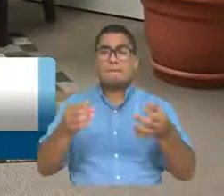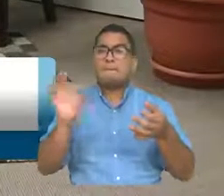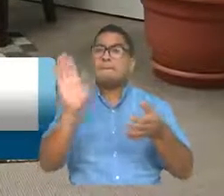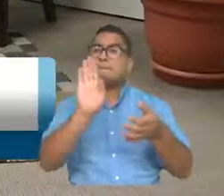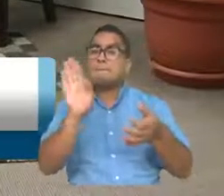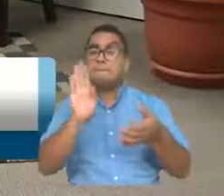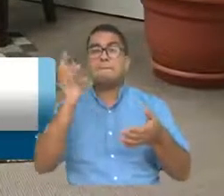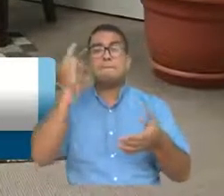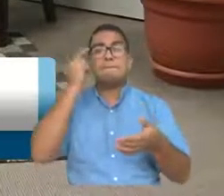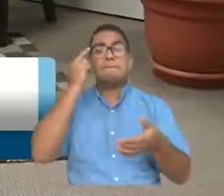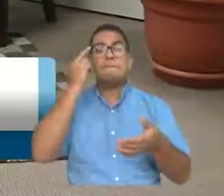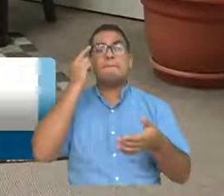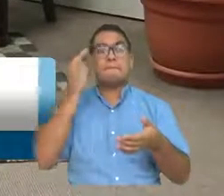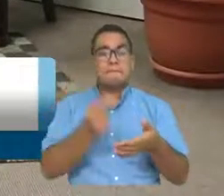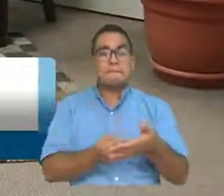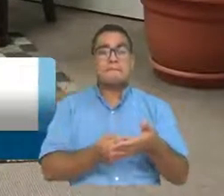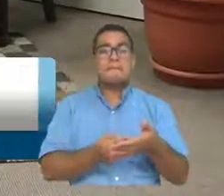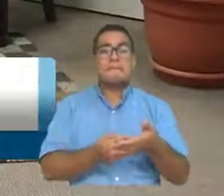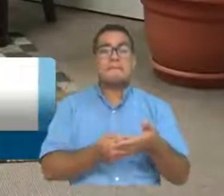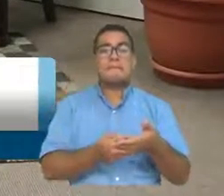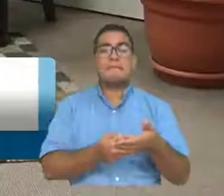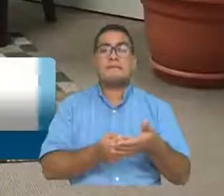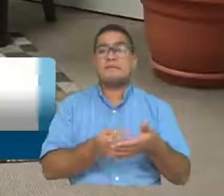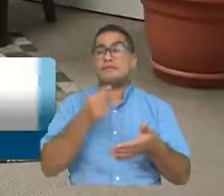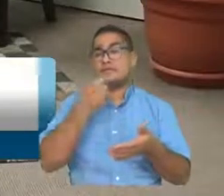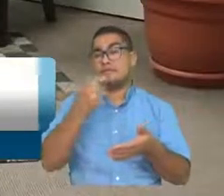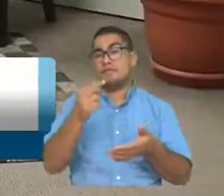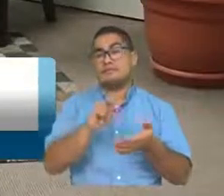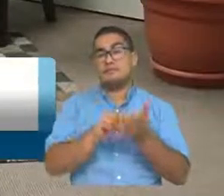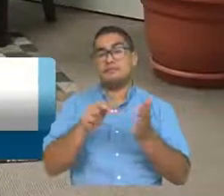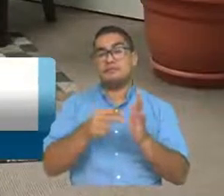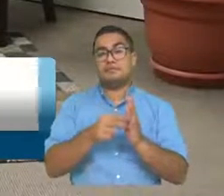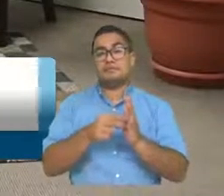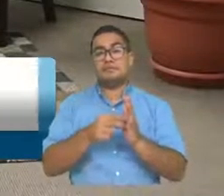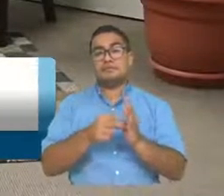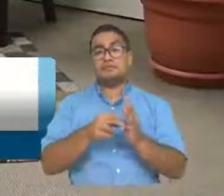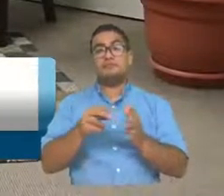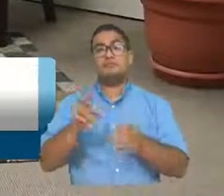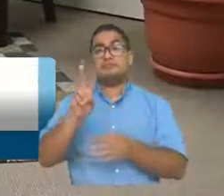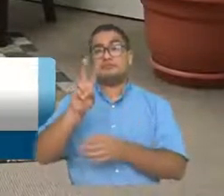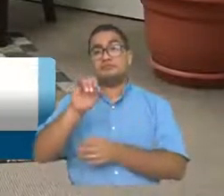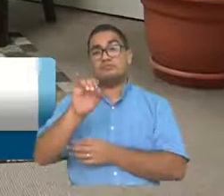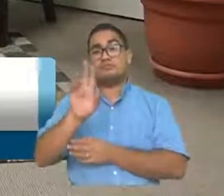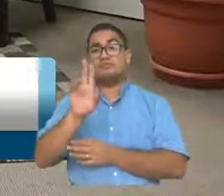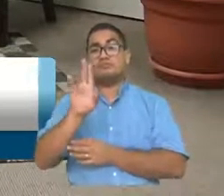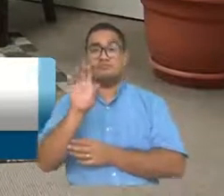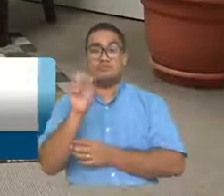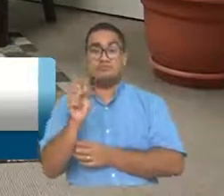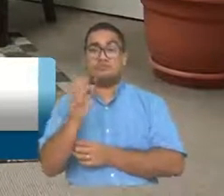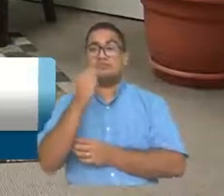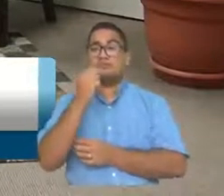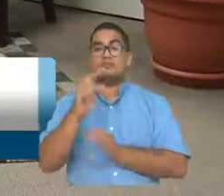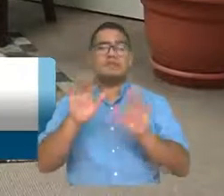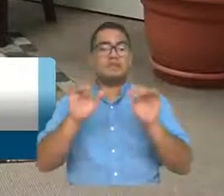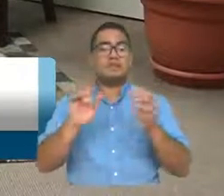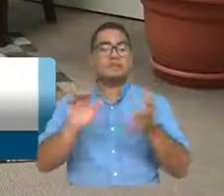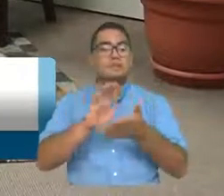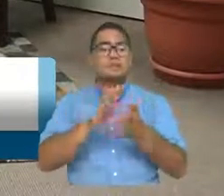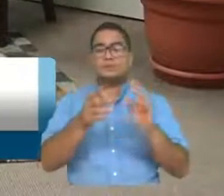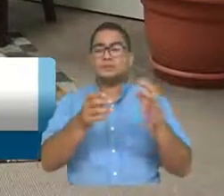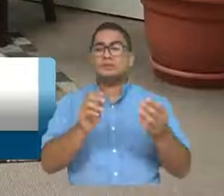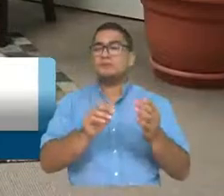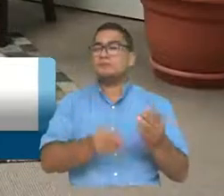perfecto. Posteriormente eso es lo que está haciendo generalmente la población. Posteriormente vos venís, agarras eso y lo lavas con agua y con jabón.